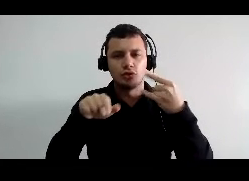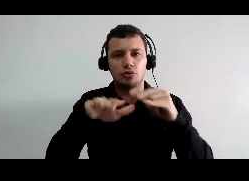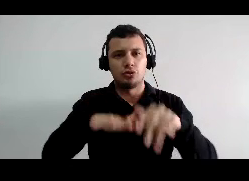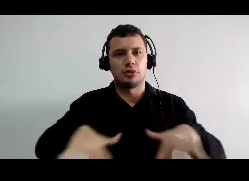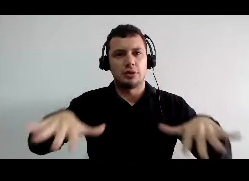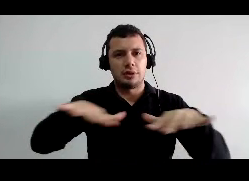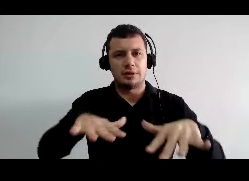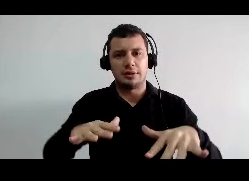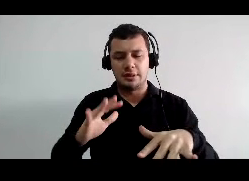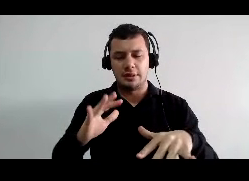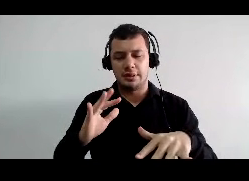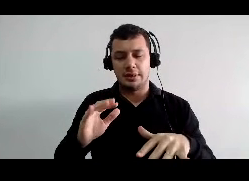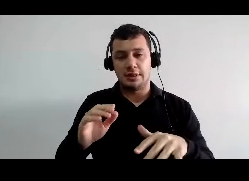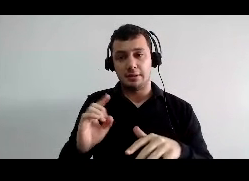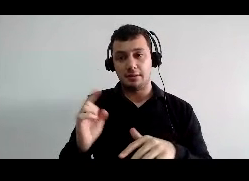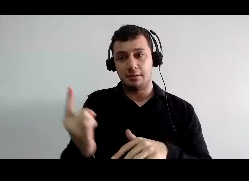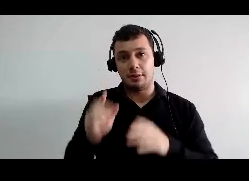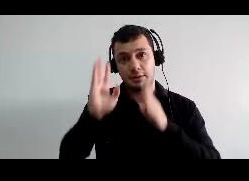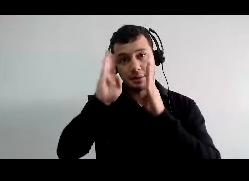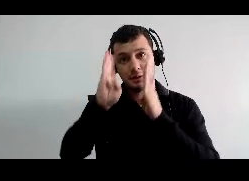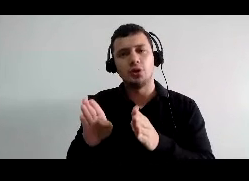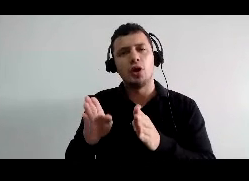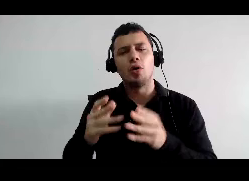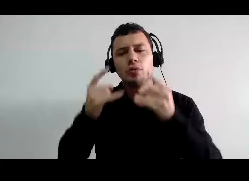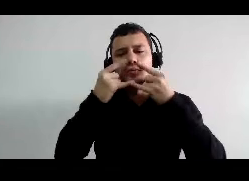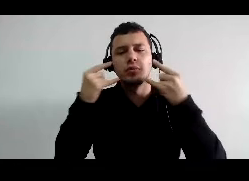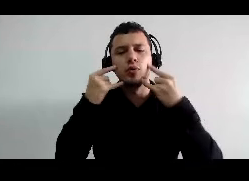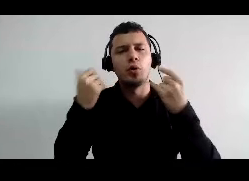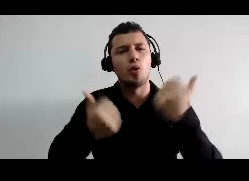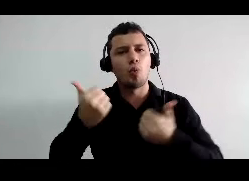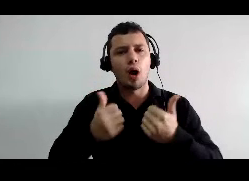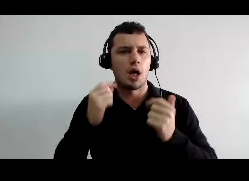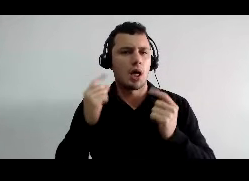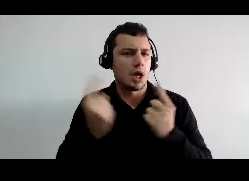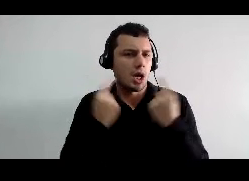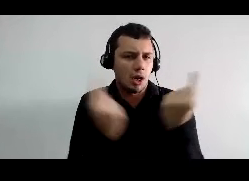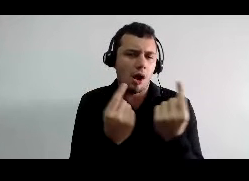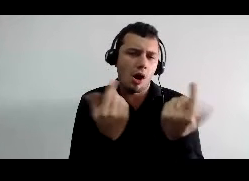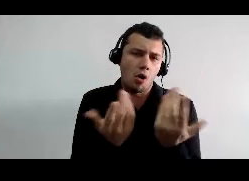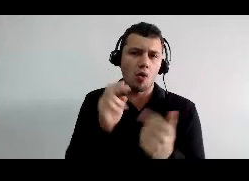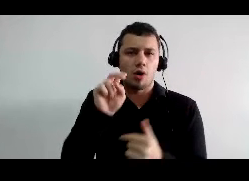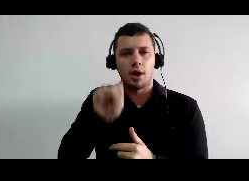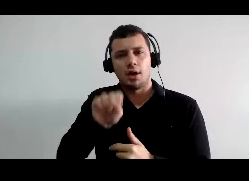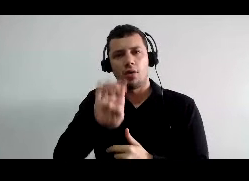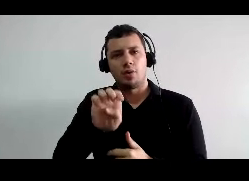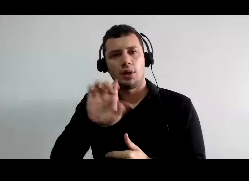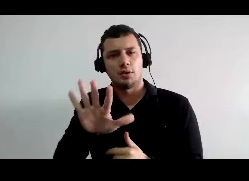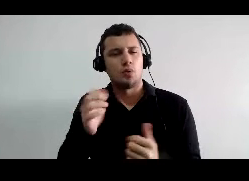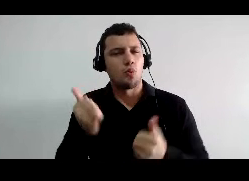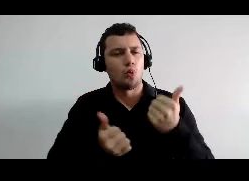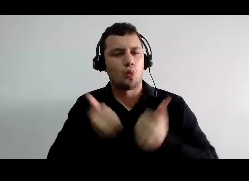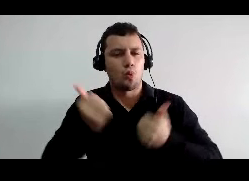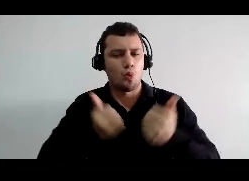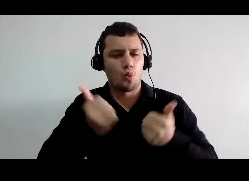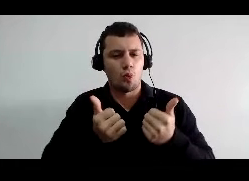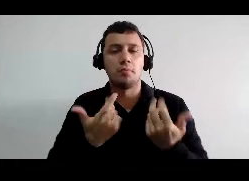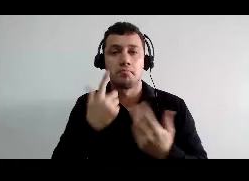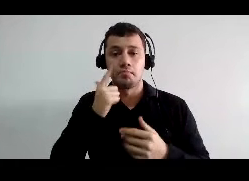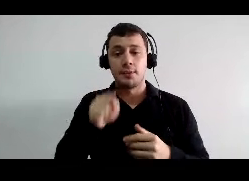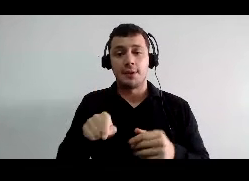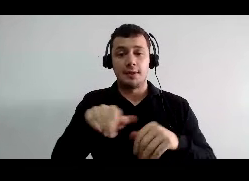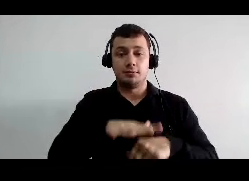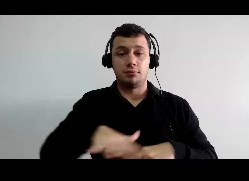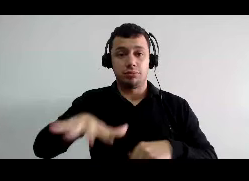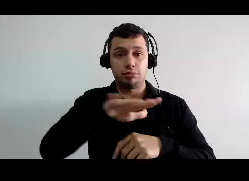sería N95 o mascarilla convencional. La protección respiratoria en el área de triaje,